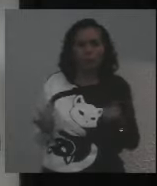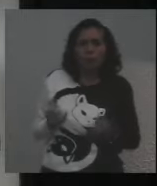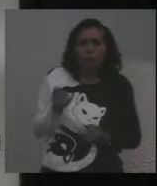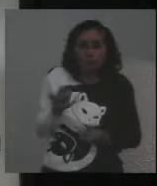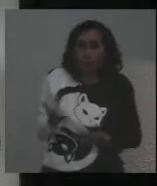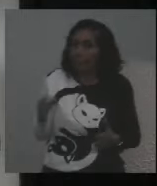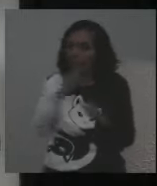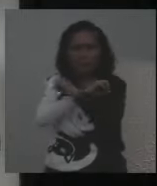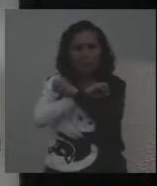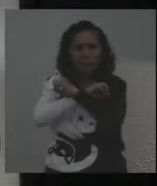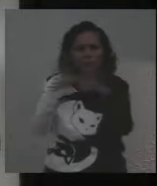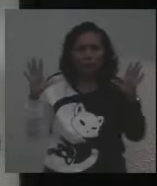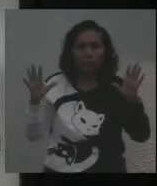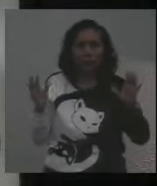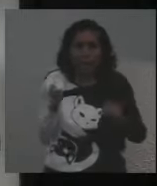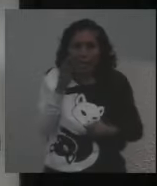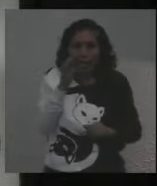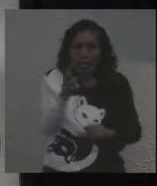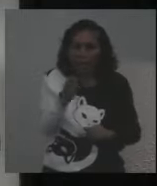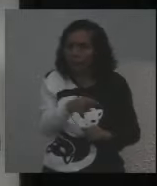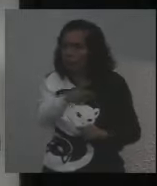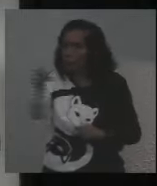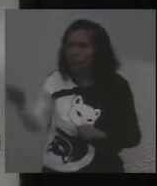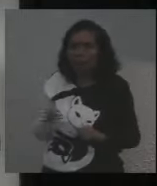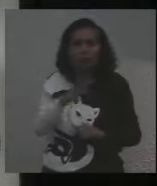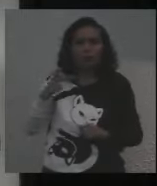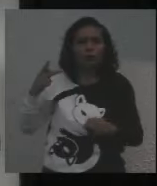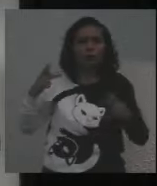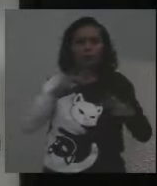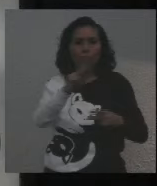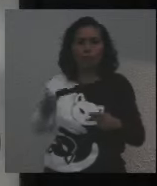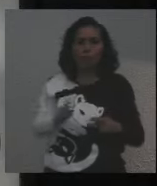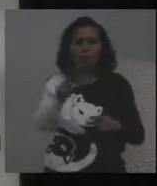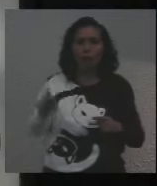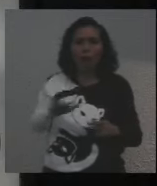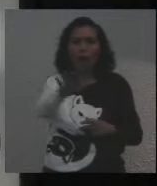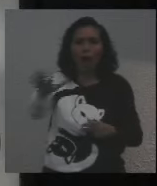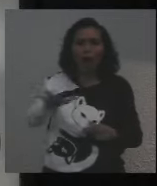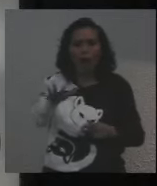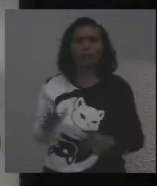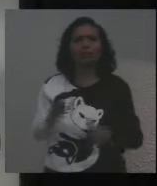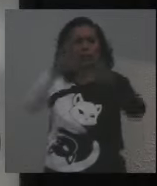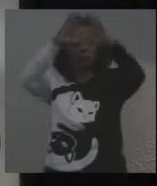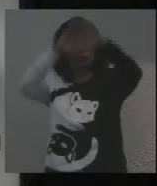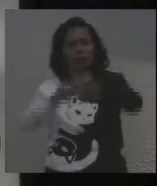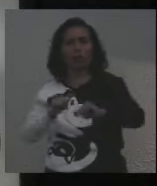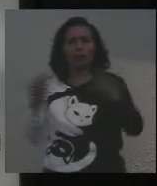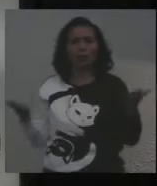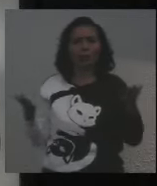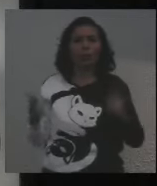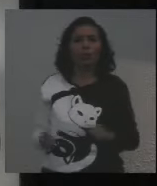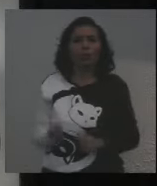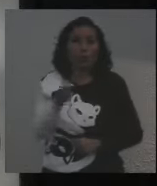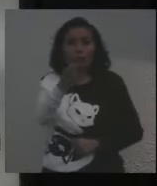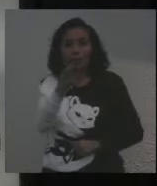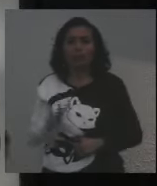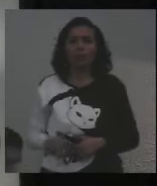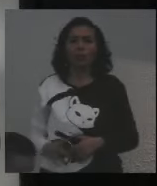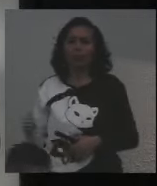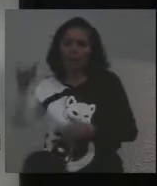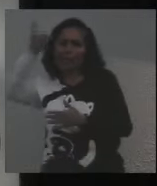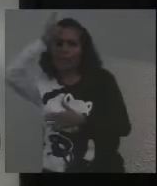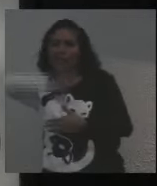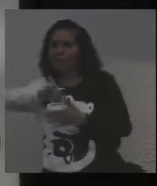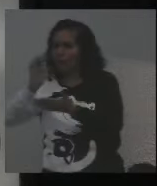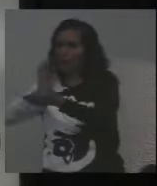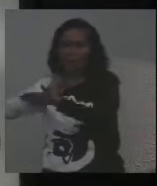quede claro una democracia que es la voluntad del pueblo que no tiene vuelta atrás y que ha enterrado definitivamente el autoritarismo y